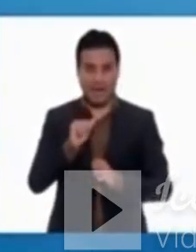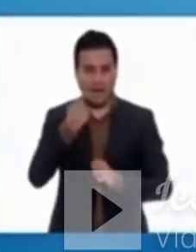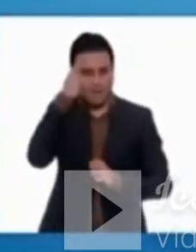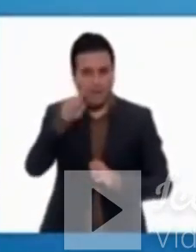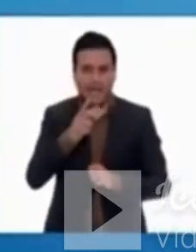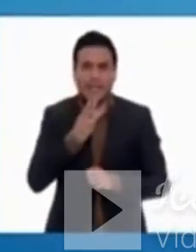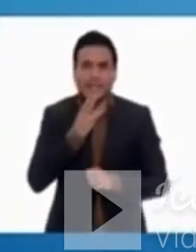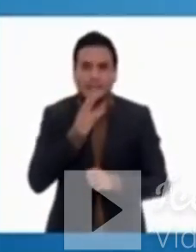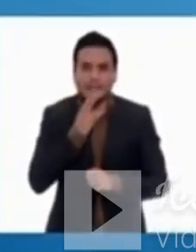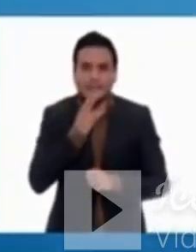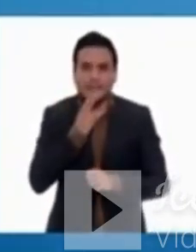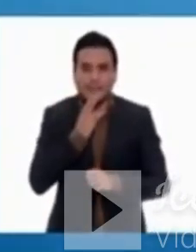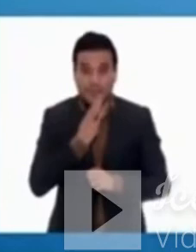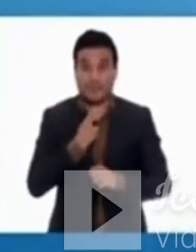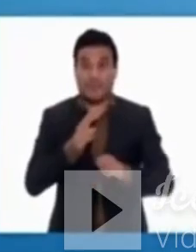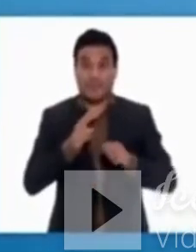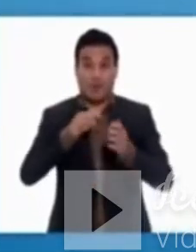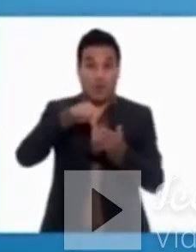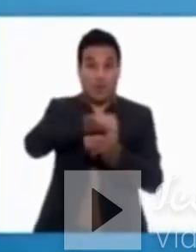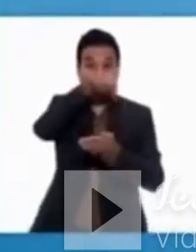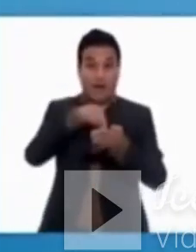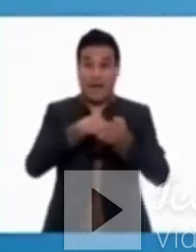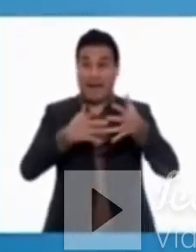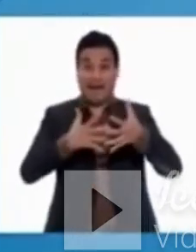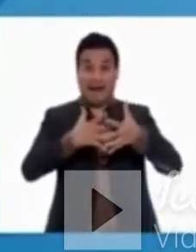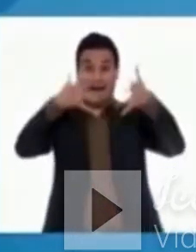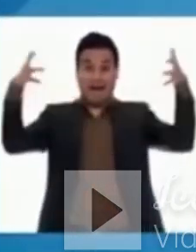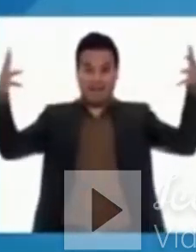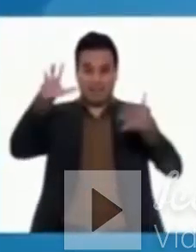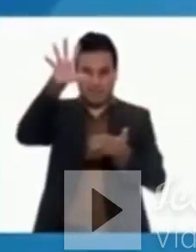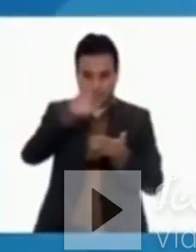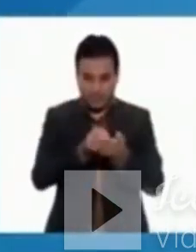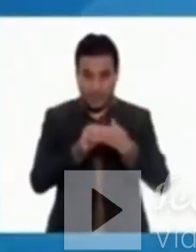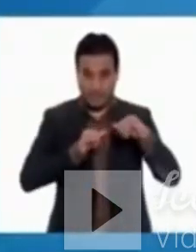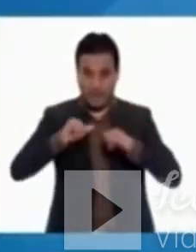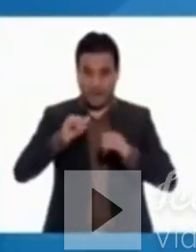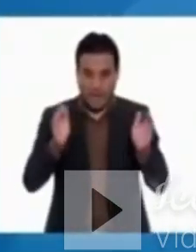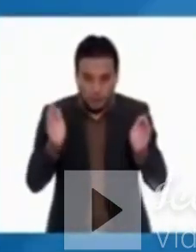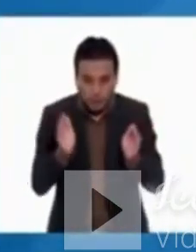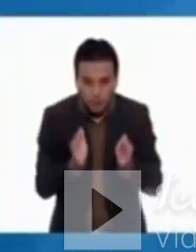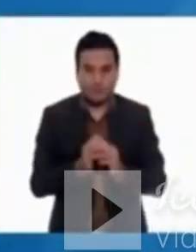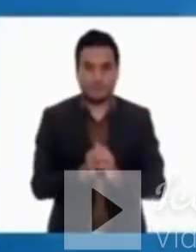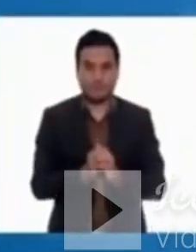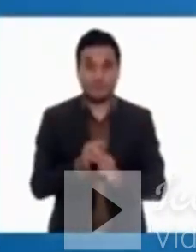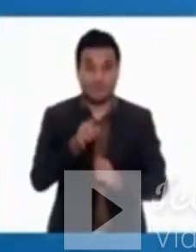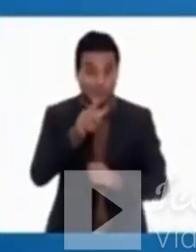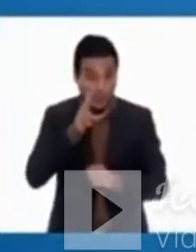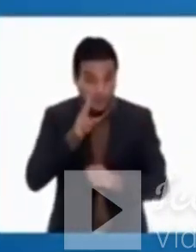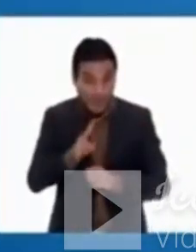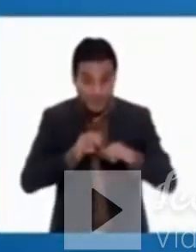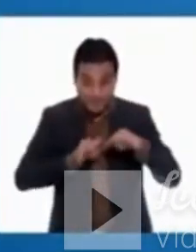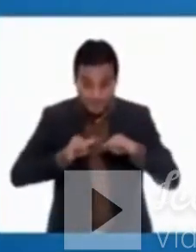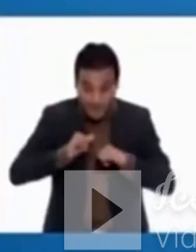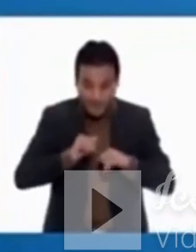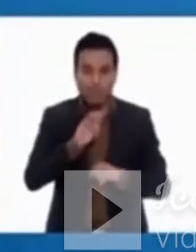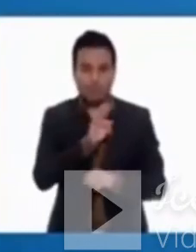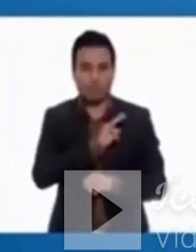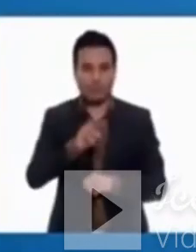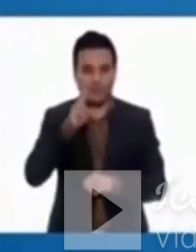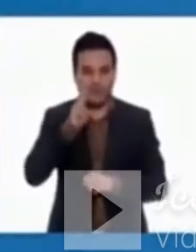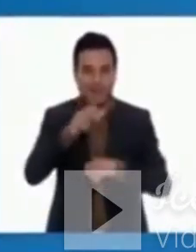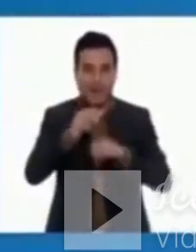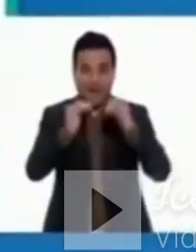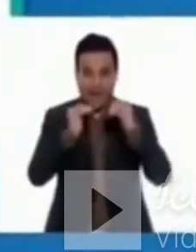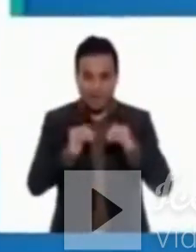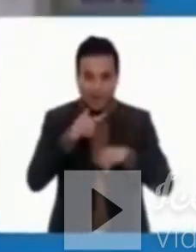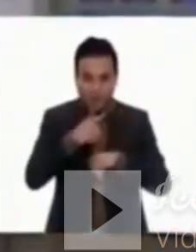espacio muy pequeño distancias muy grandes. Así que si alguna vez estás mirando un mapa, fíjate en la escala, no sea que te quedes corto o